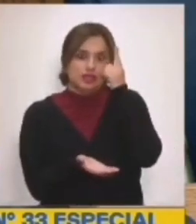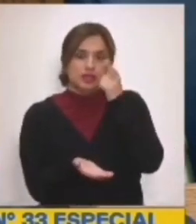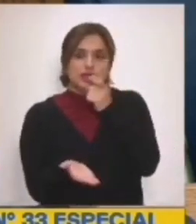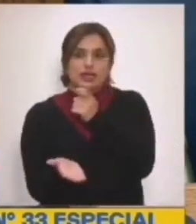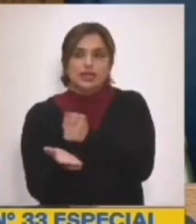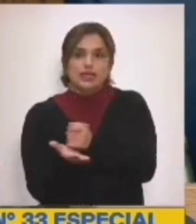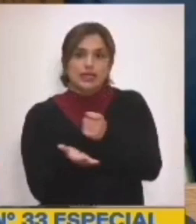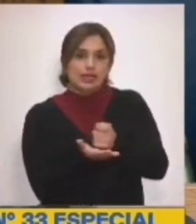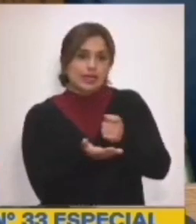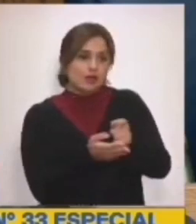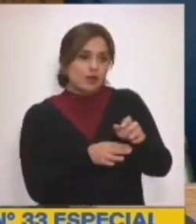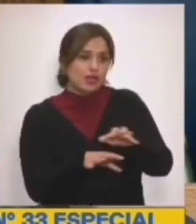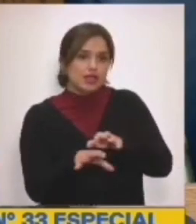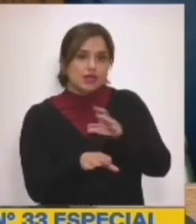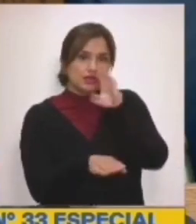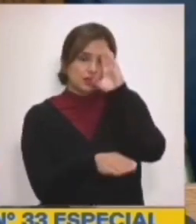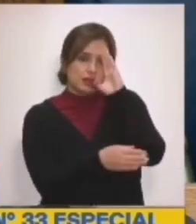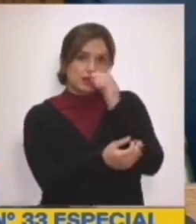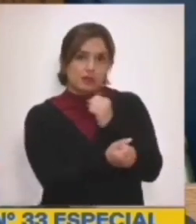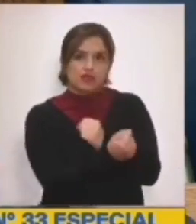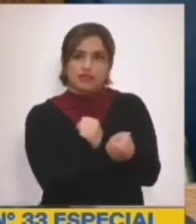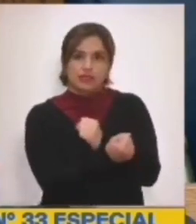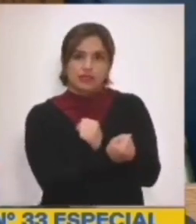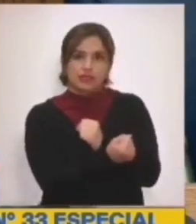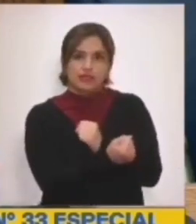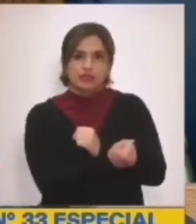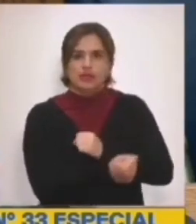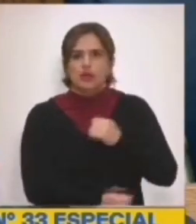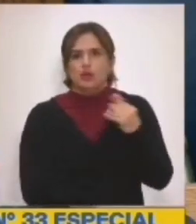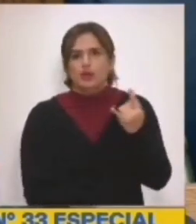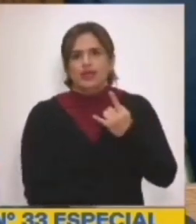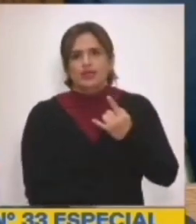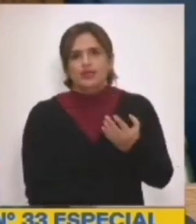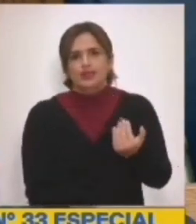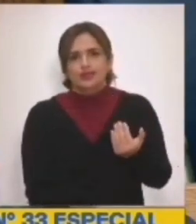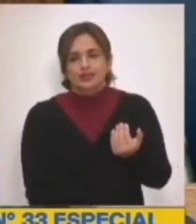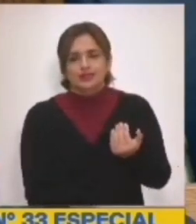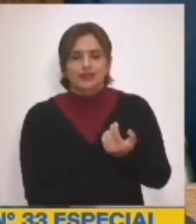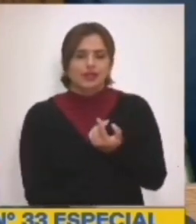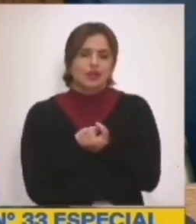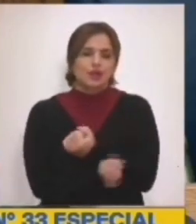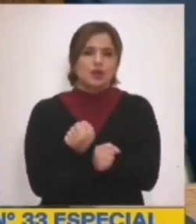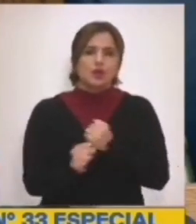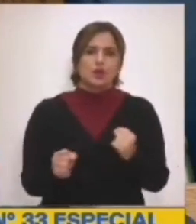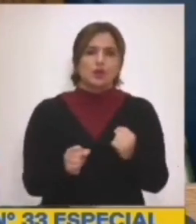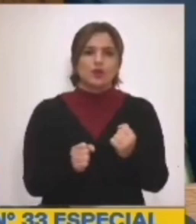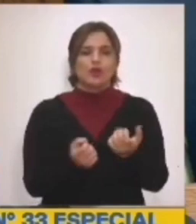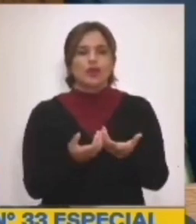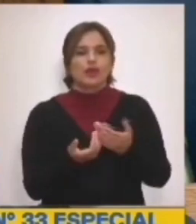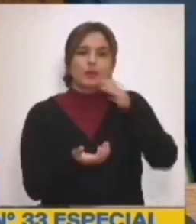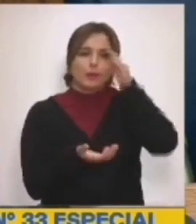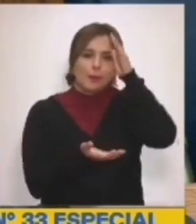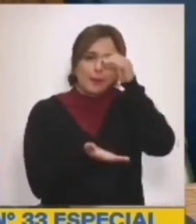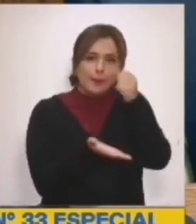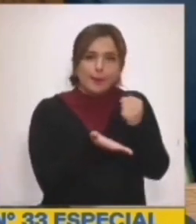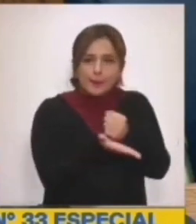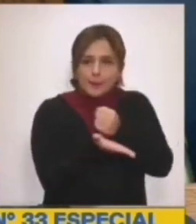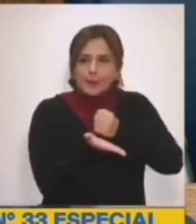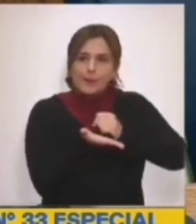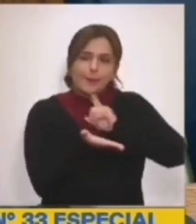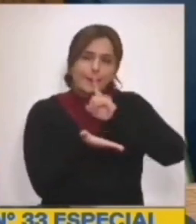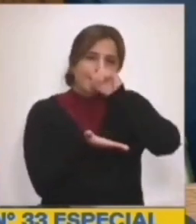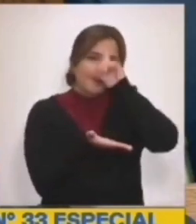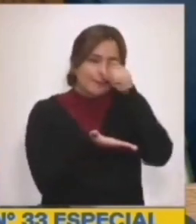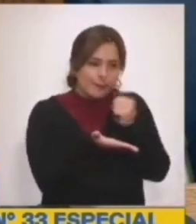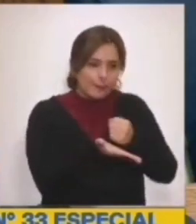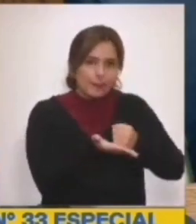la adquisición de equipamiento para nuestros policías es de primerísima urgencia no podemos darle la vuelta burocráticas tradicionales